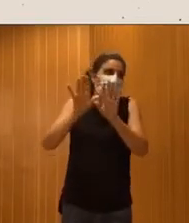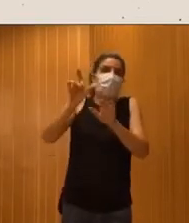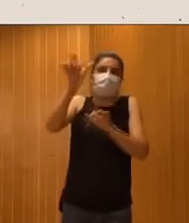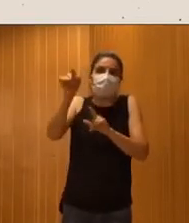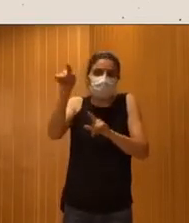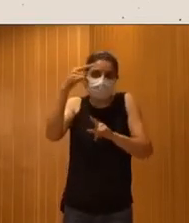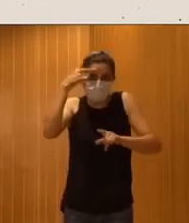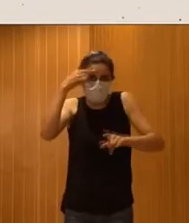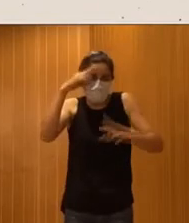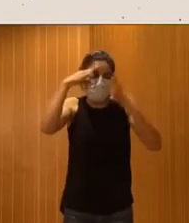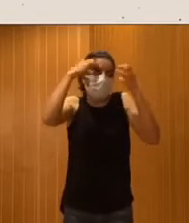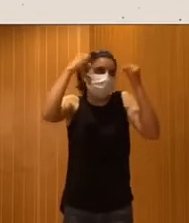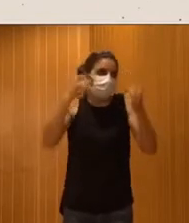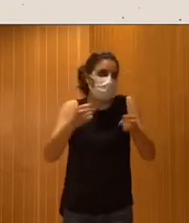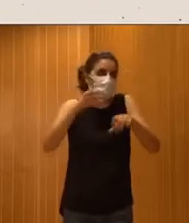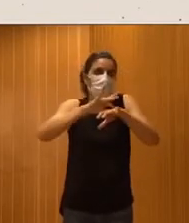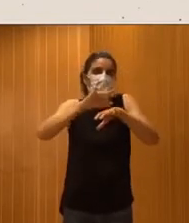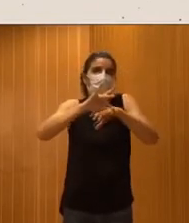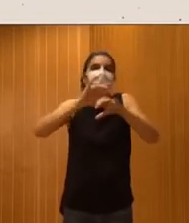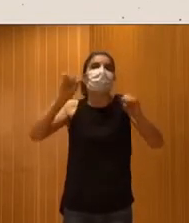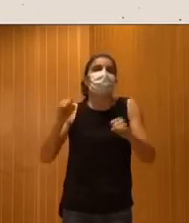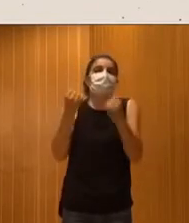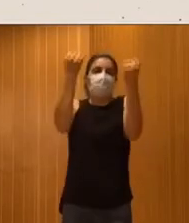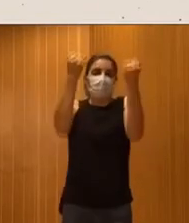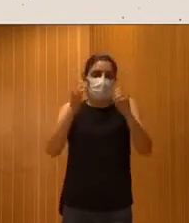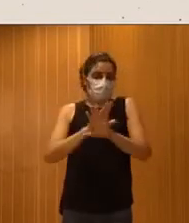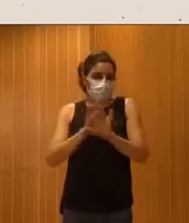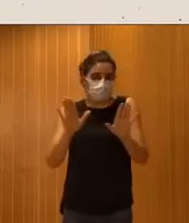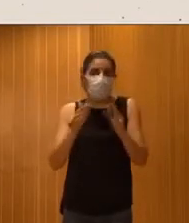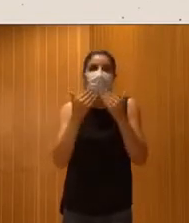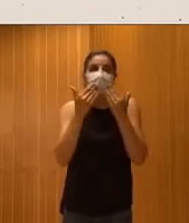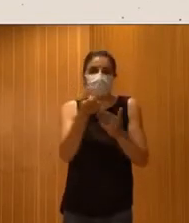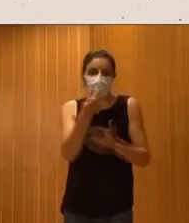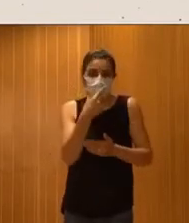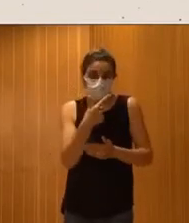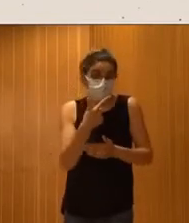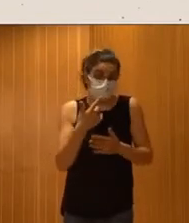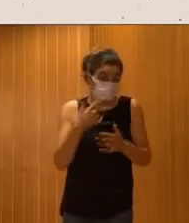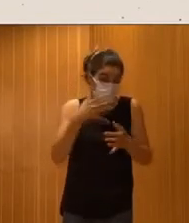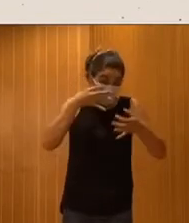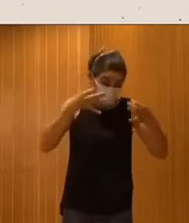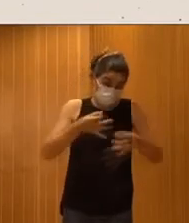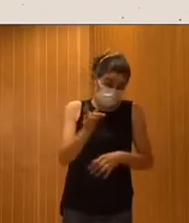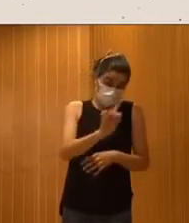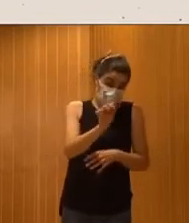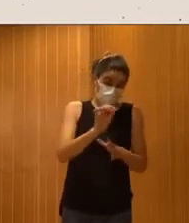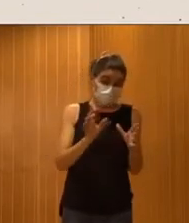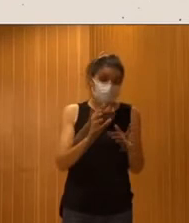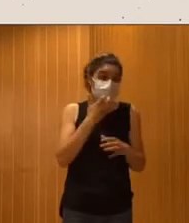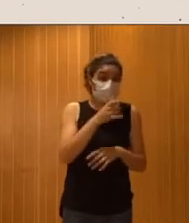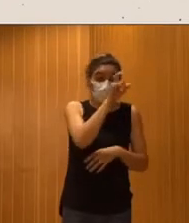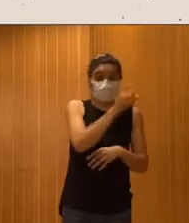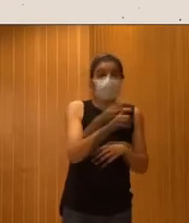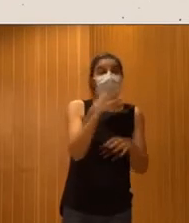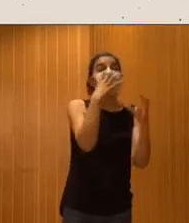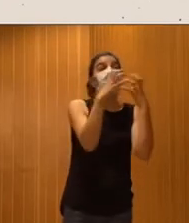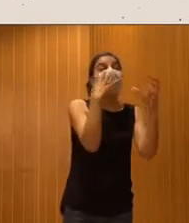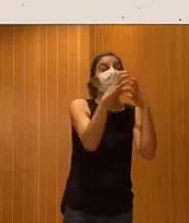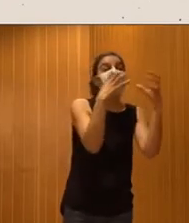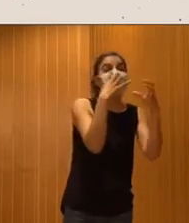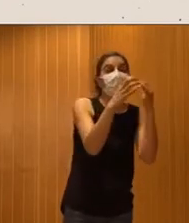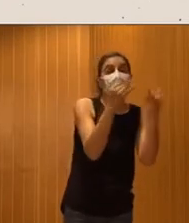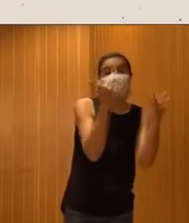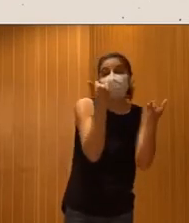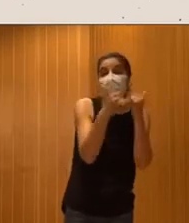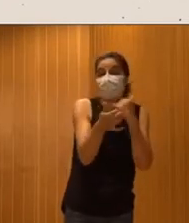a ver si con un psicofármaco eso deja de gritar, ¿no? Pues no hay ningún psicofármaco que haga que la persona deje de gritar, ¿no? O sea, la puedes matar,